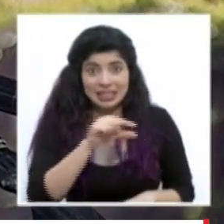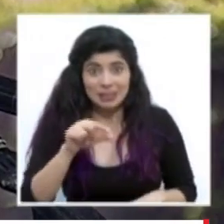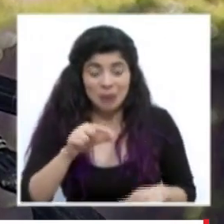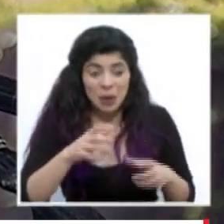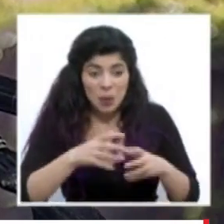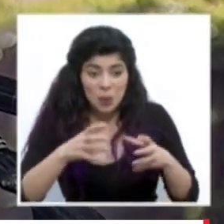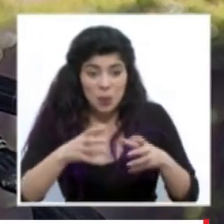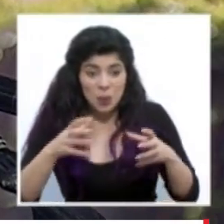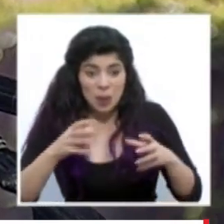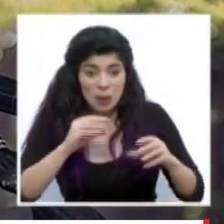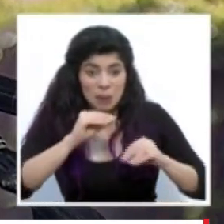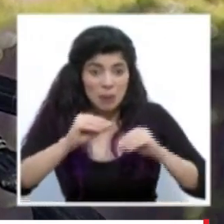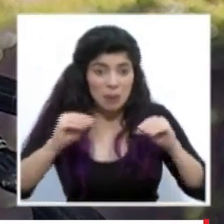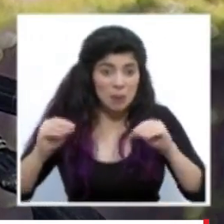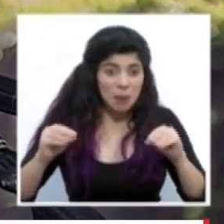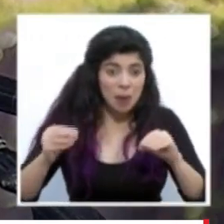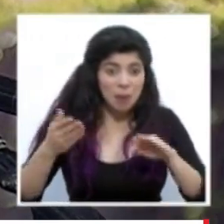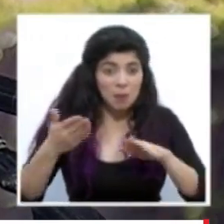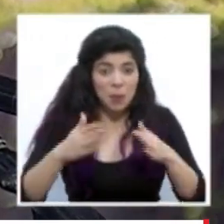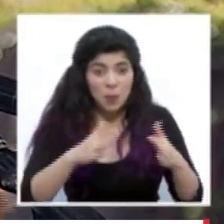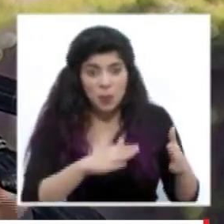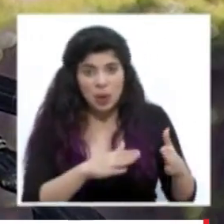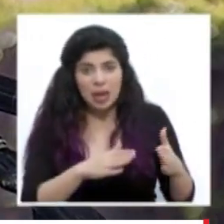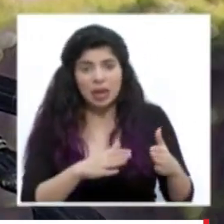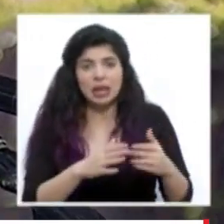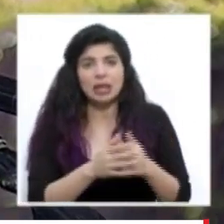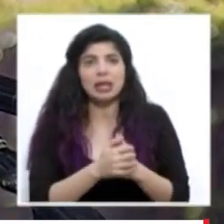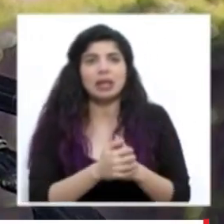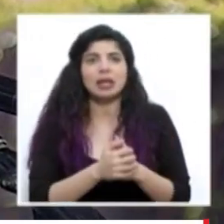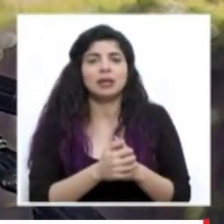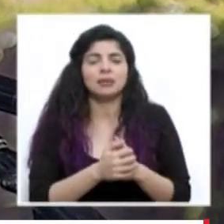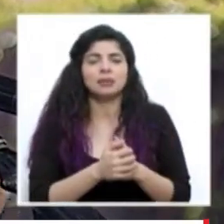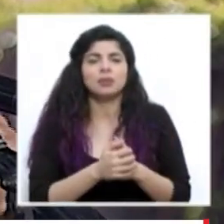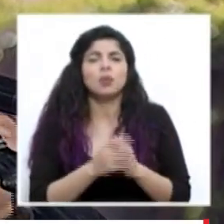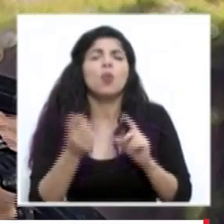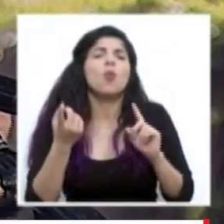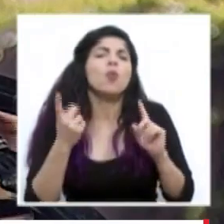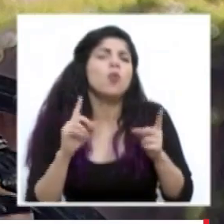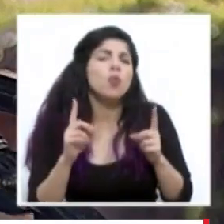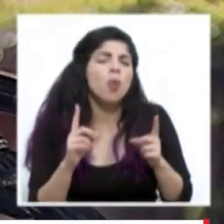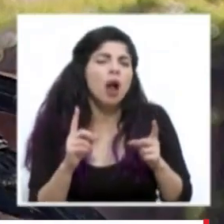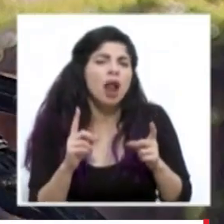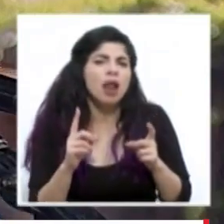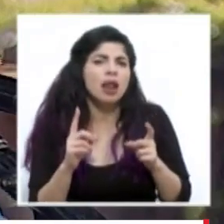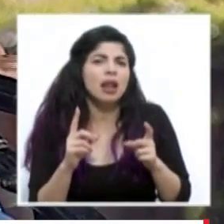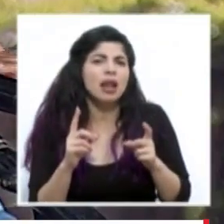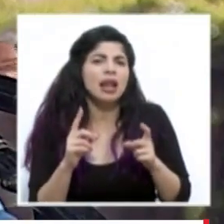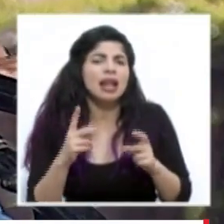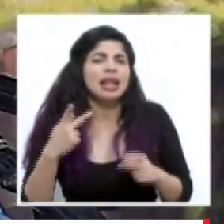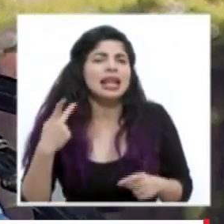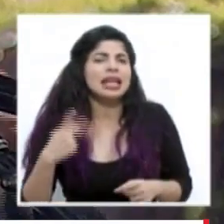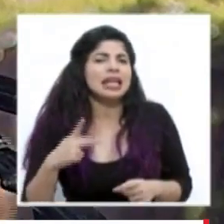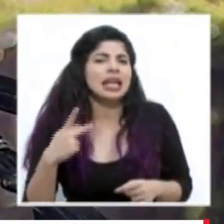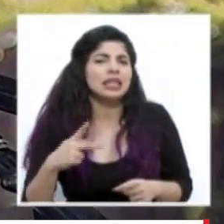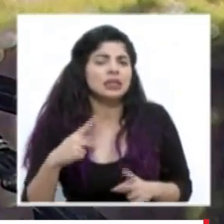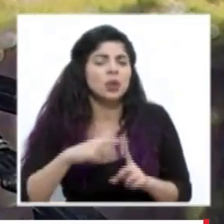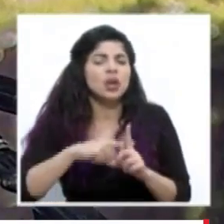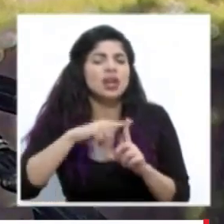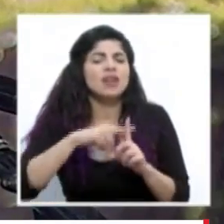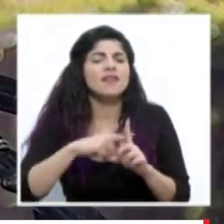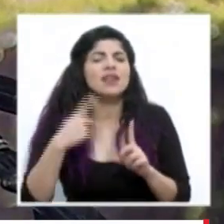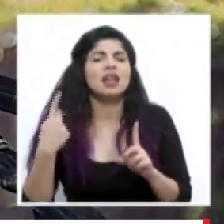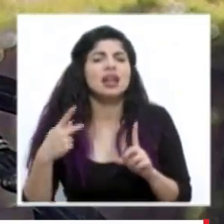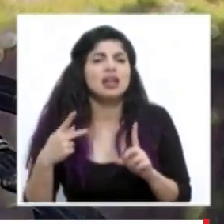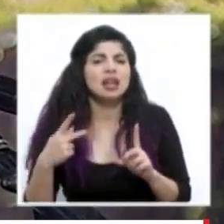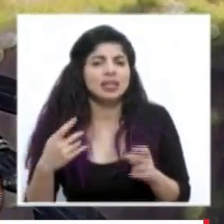de contagios y de muertes, de hospitalizaciones. ¿Cuál es ese riesgo, el nivel de ese